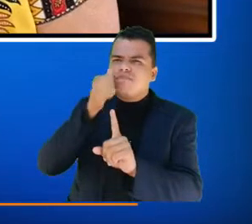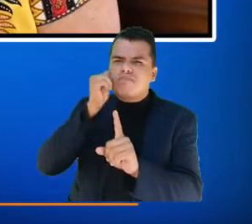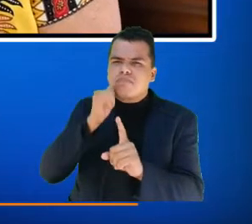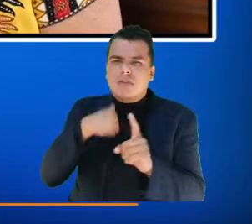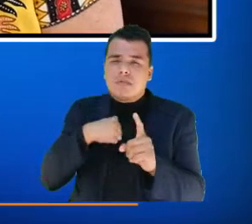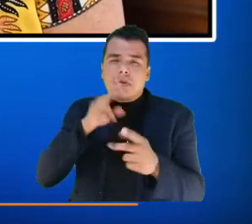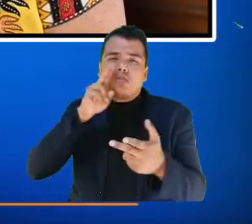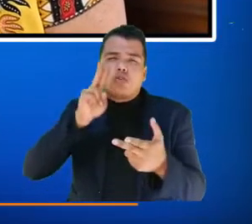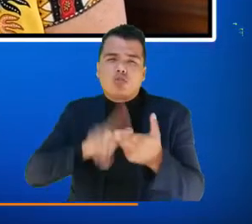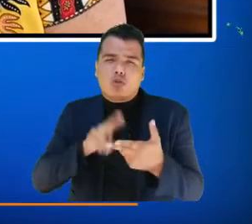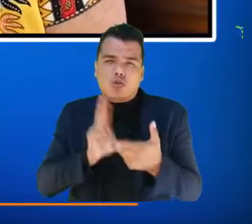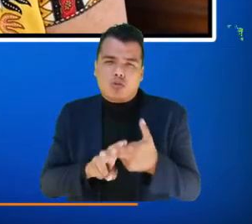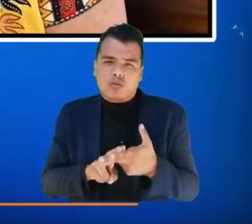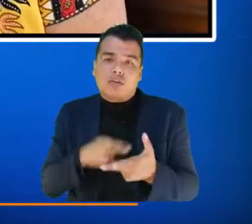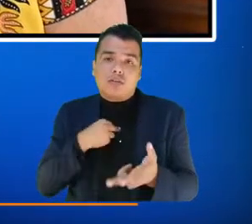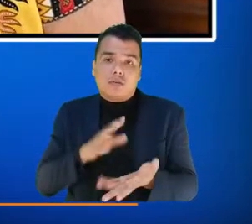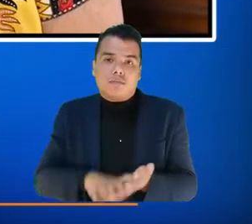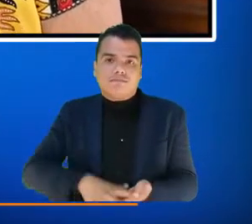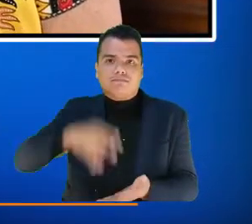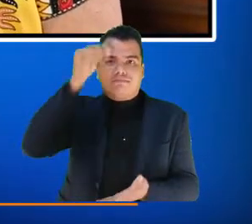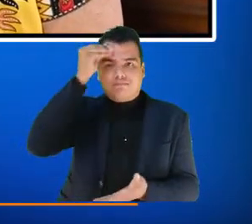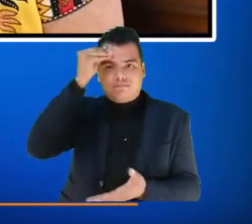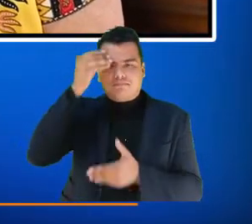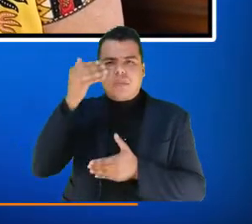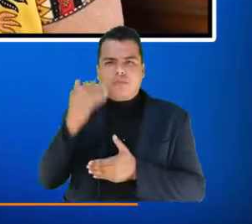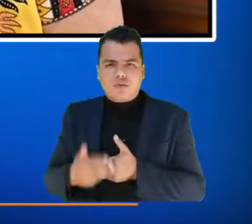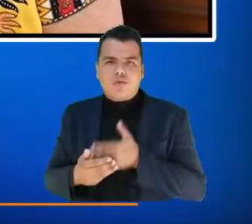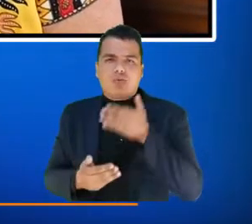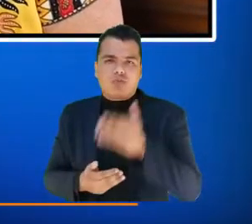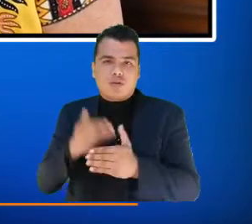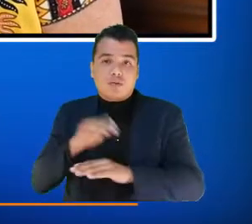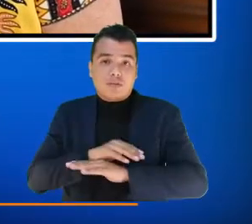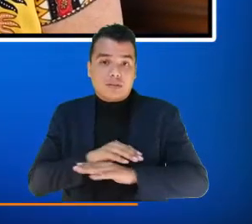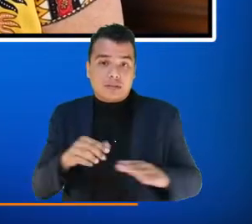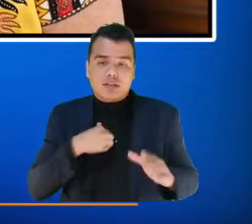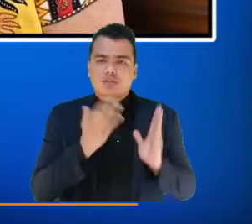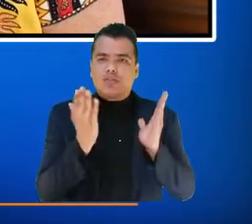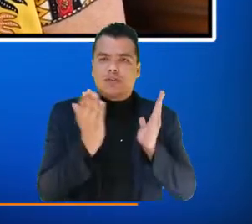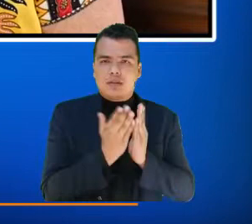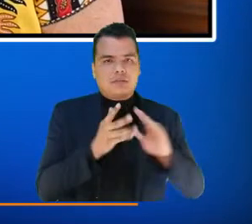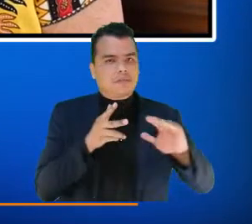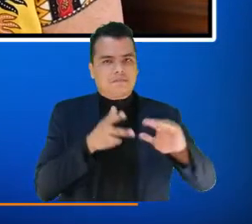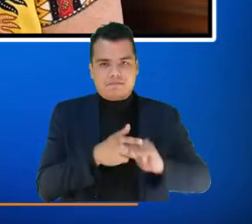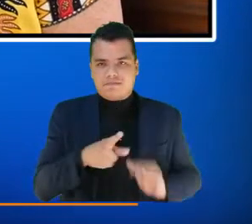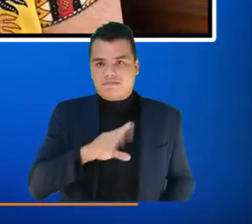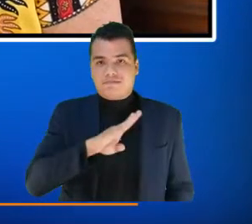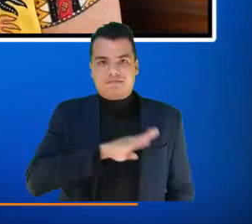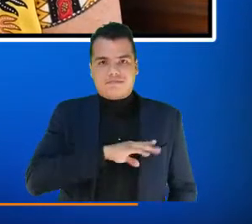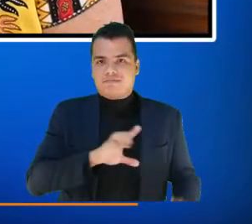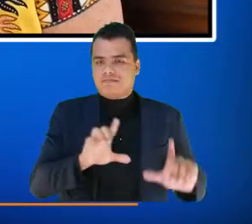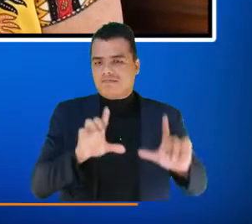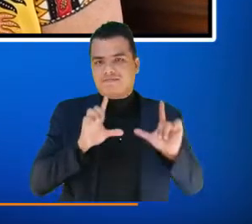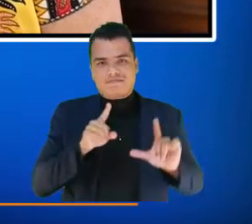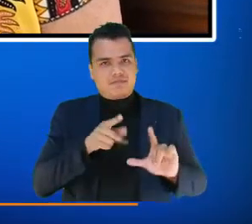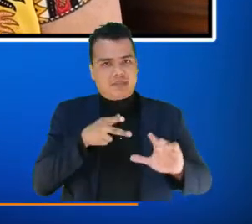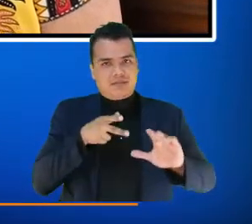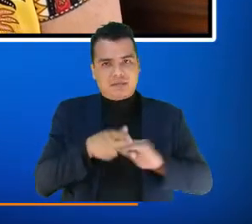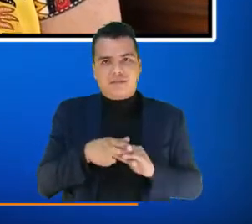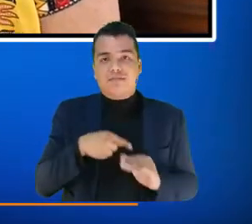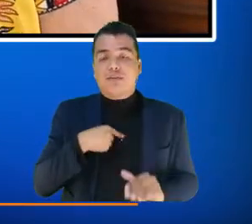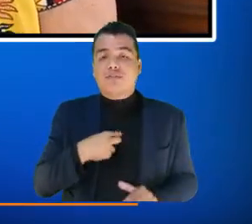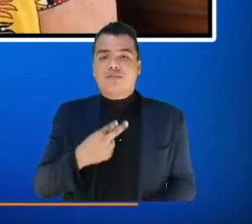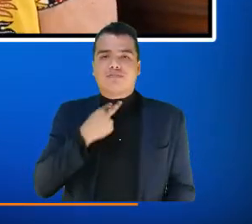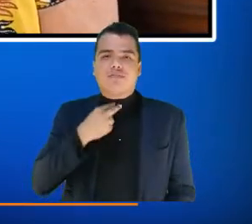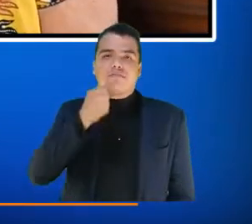embarazo. Así que me tocó aprender en el camino, me tocó suspender mis estudios de bachillerato que estaba haciendo en